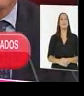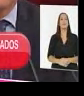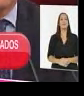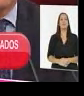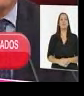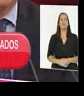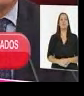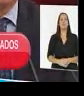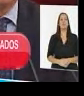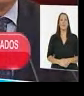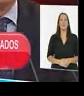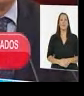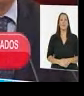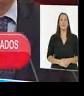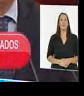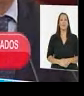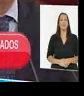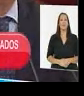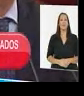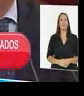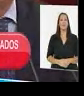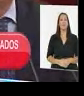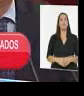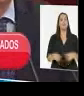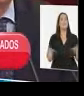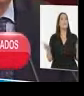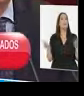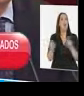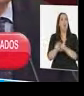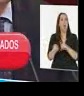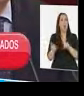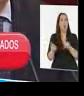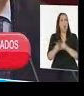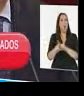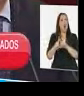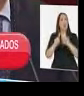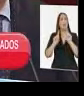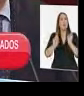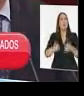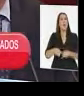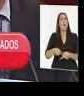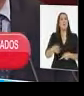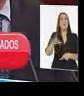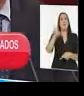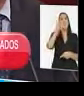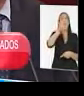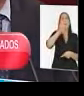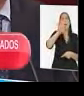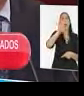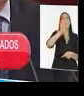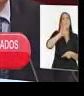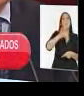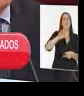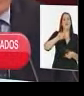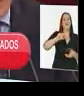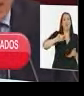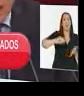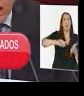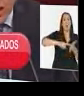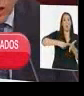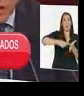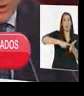no sé, tanto el PRO, que con el peronismo, que sabés que gobierna hace muchos años la Argentina y tenemos esto que